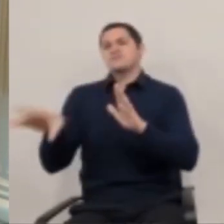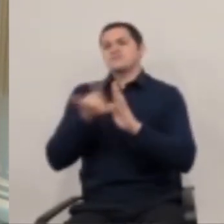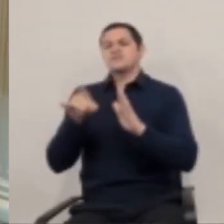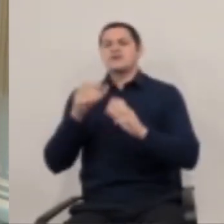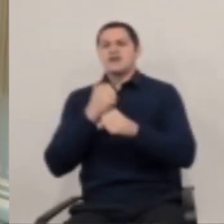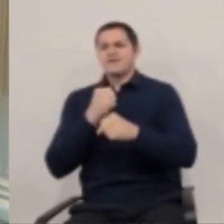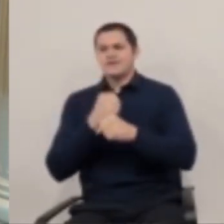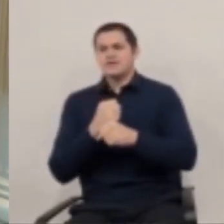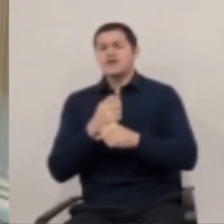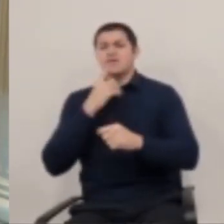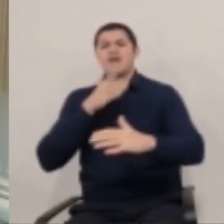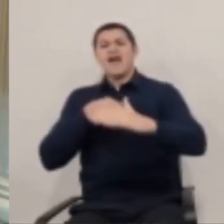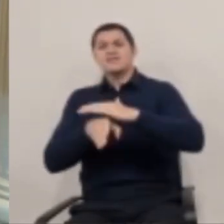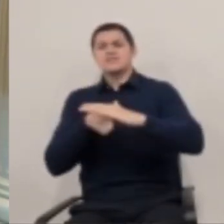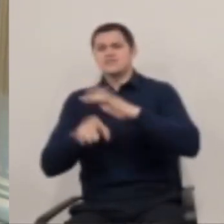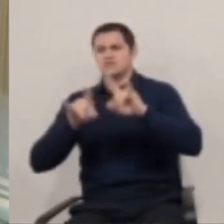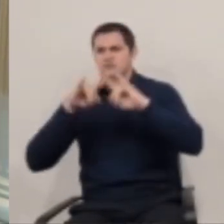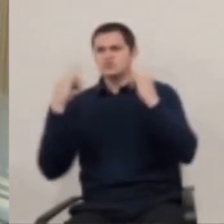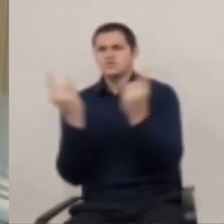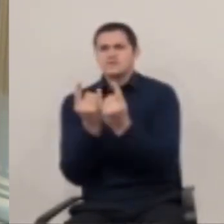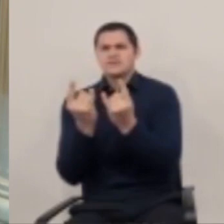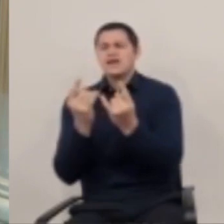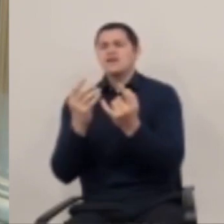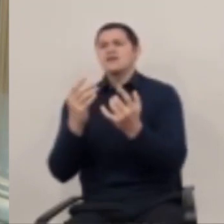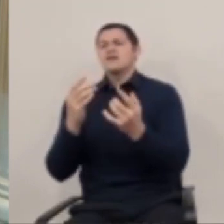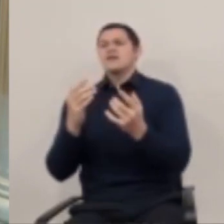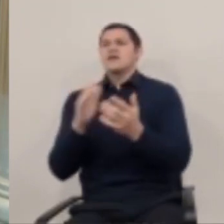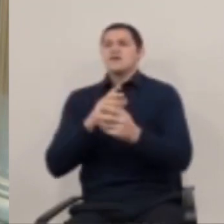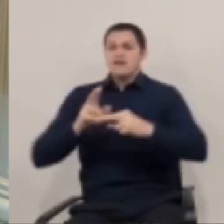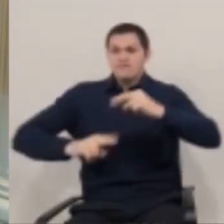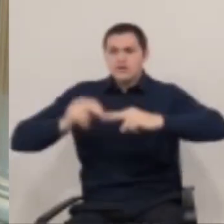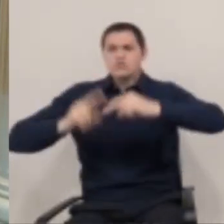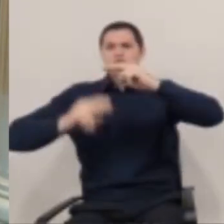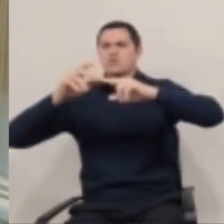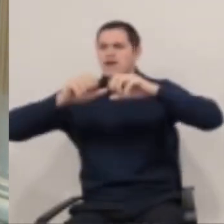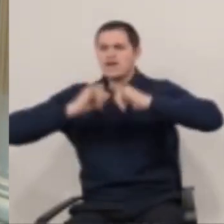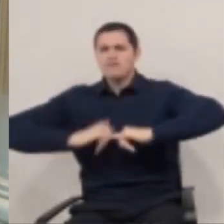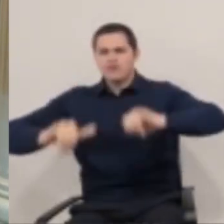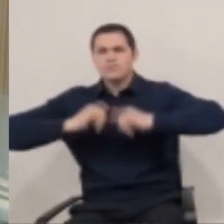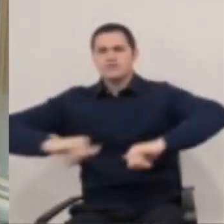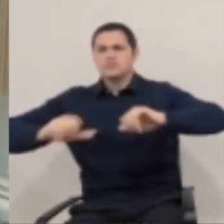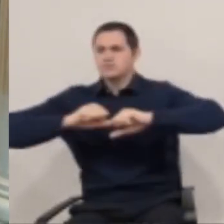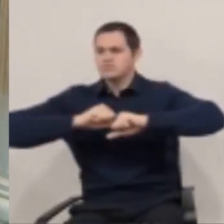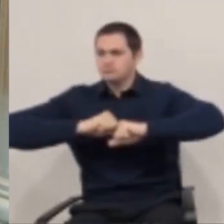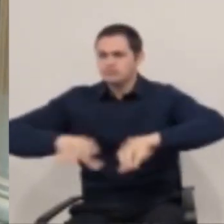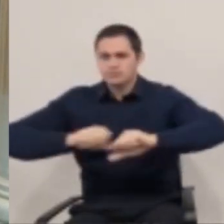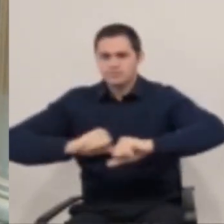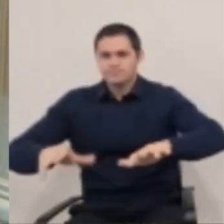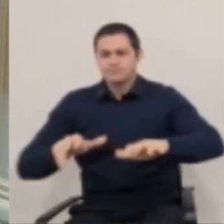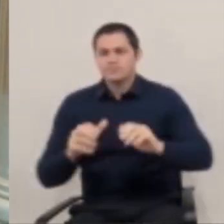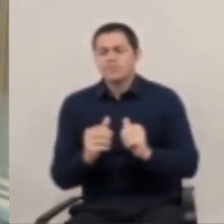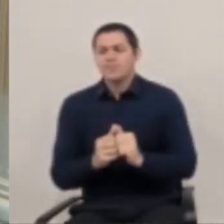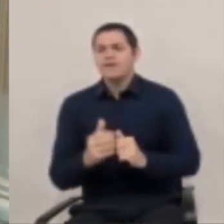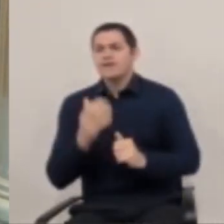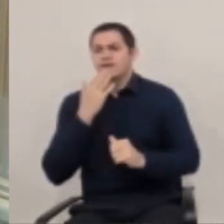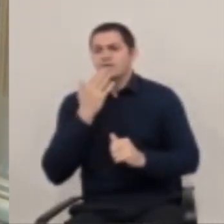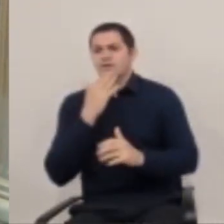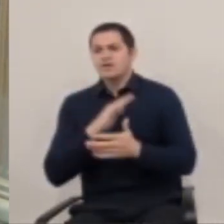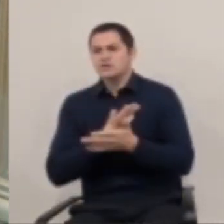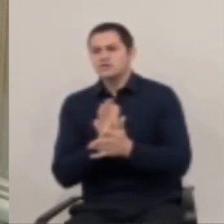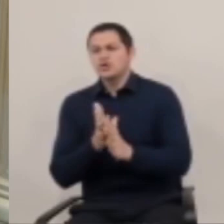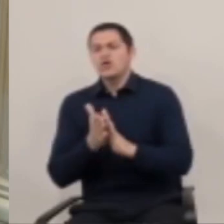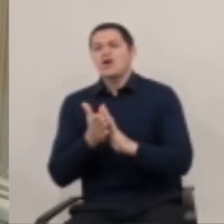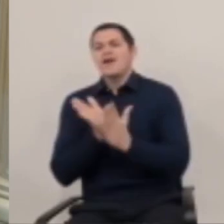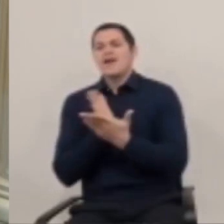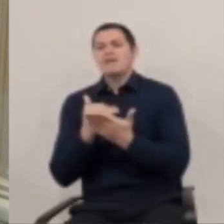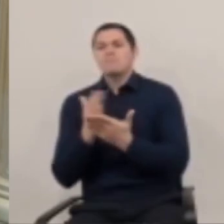accesibilidad universal como infraestructura, información y la formación, y también su institucionalidad y presupuesto en relación con el plan de